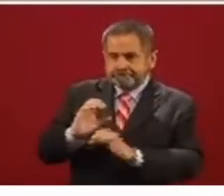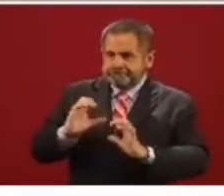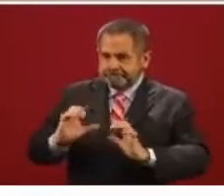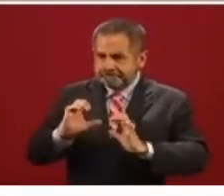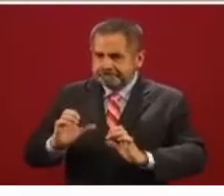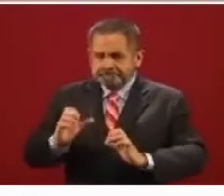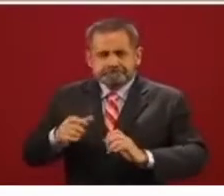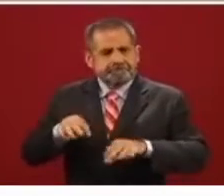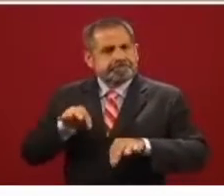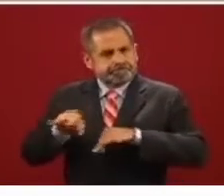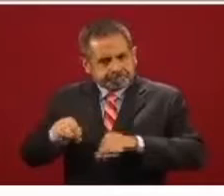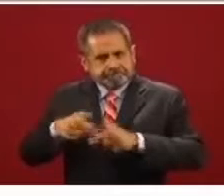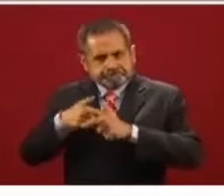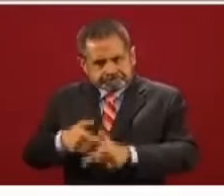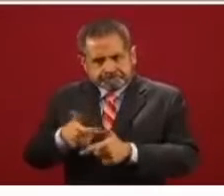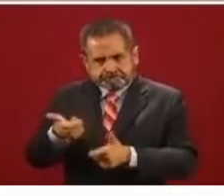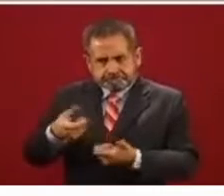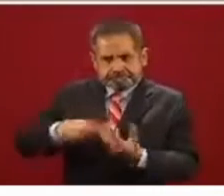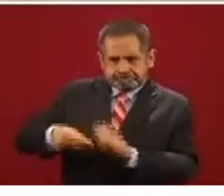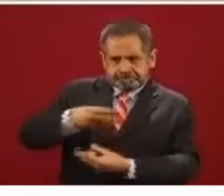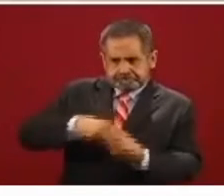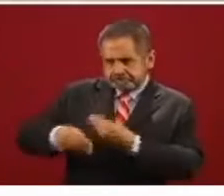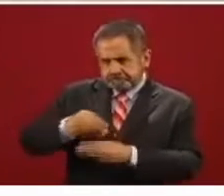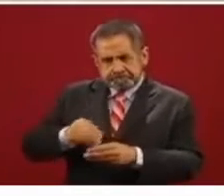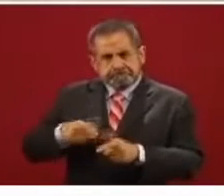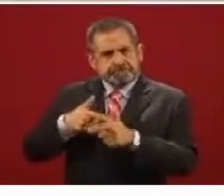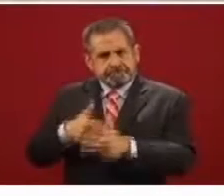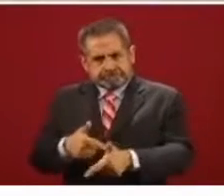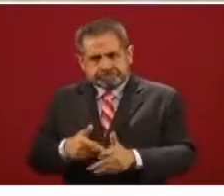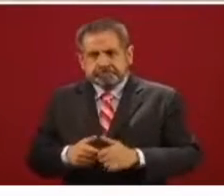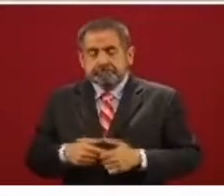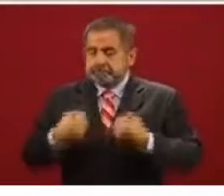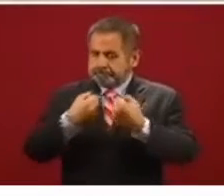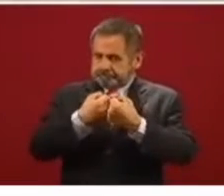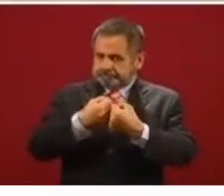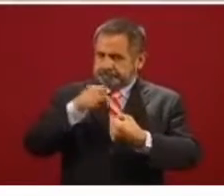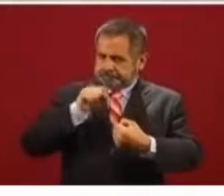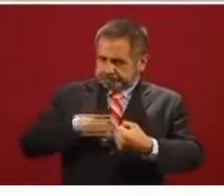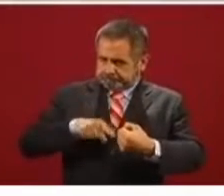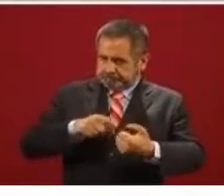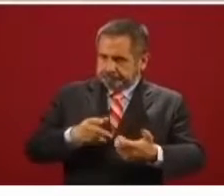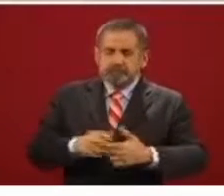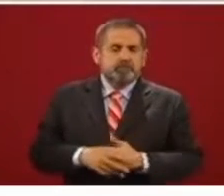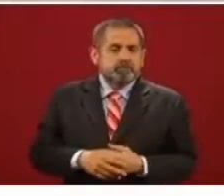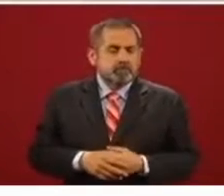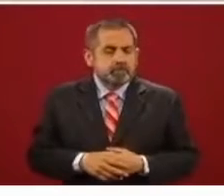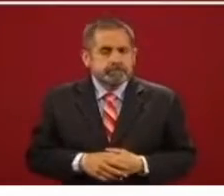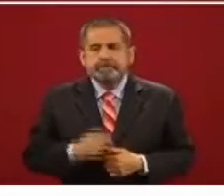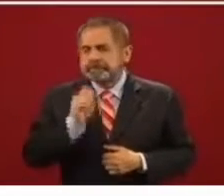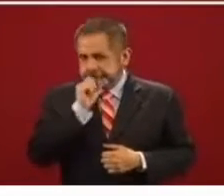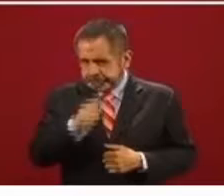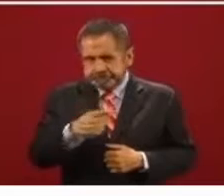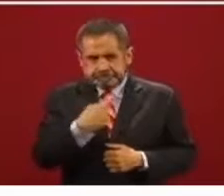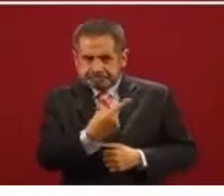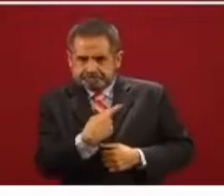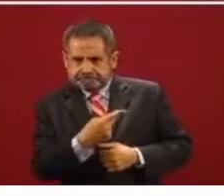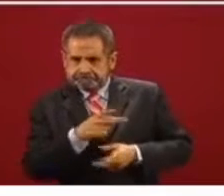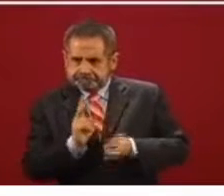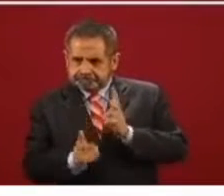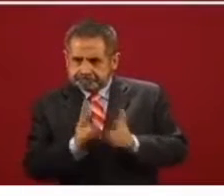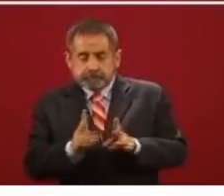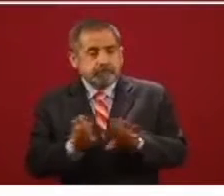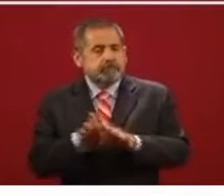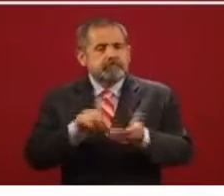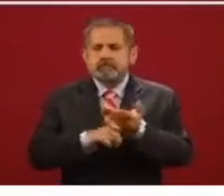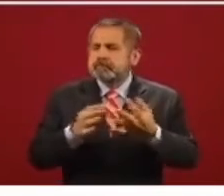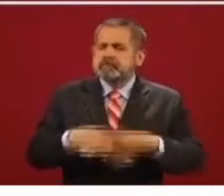entre los dos países y en la zona fronteriza. También conversamos sobre